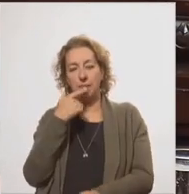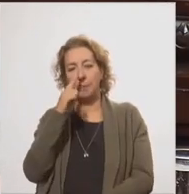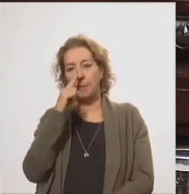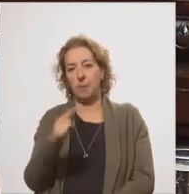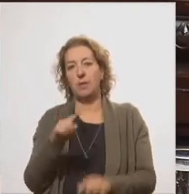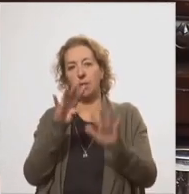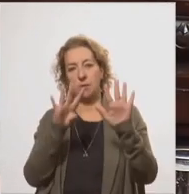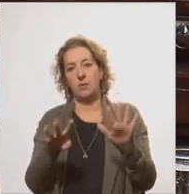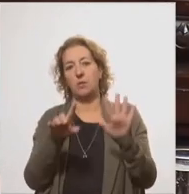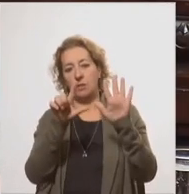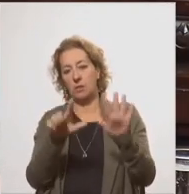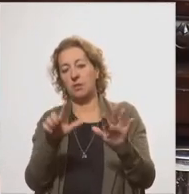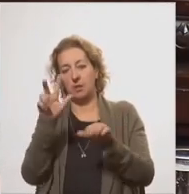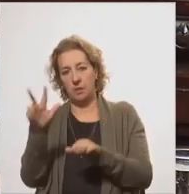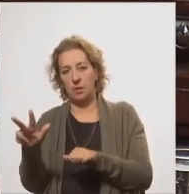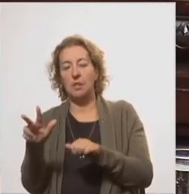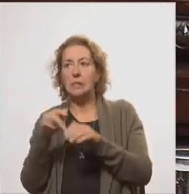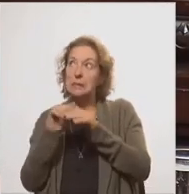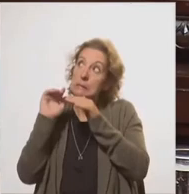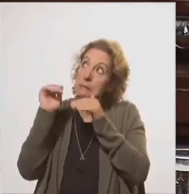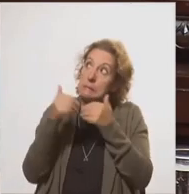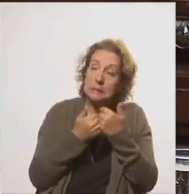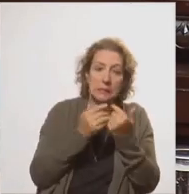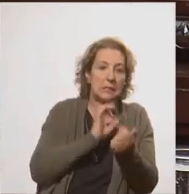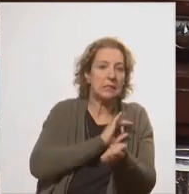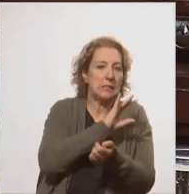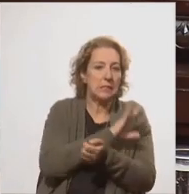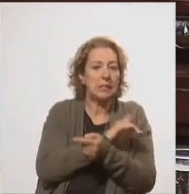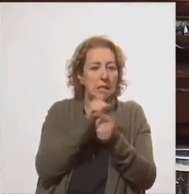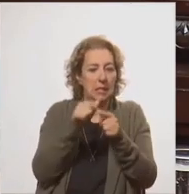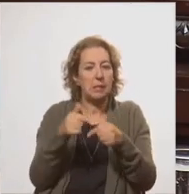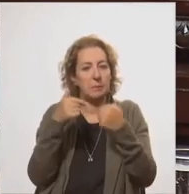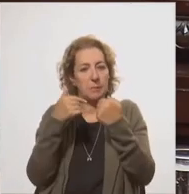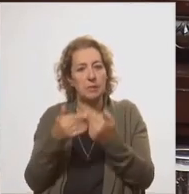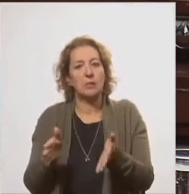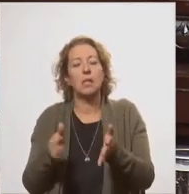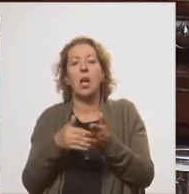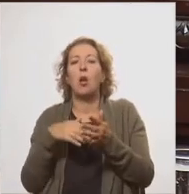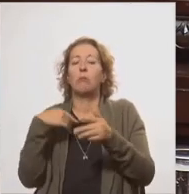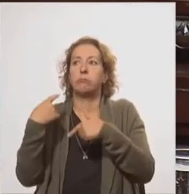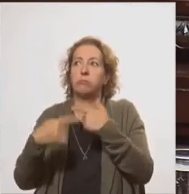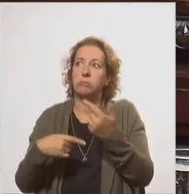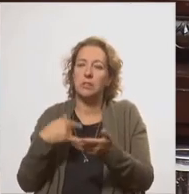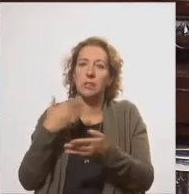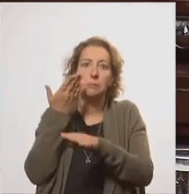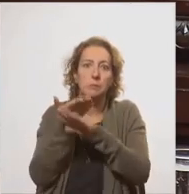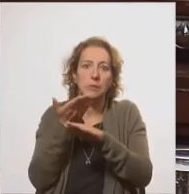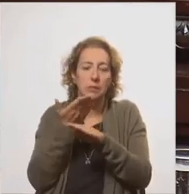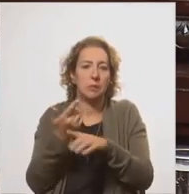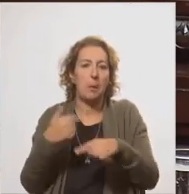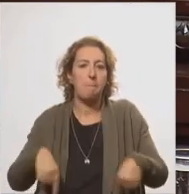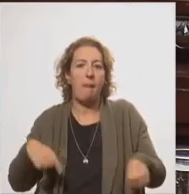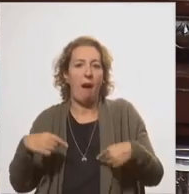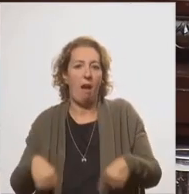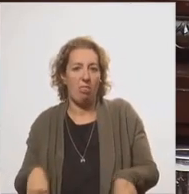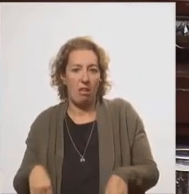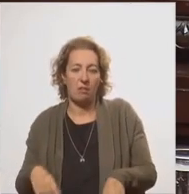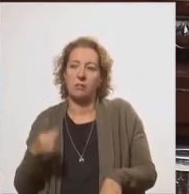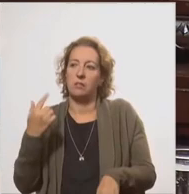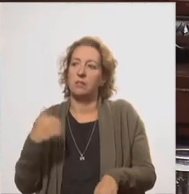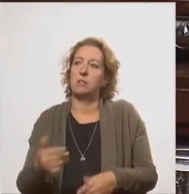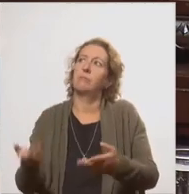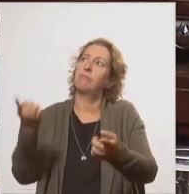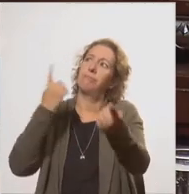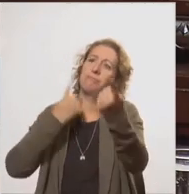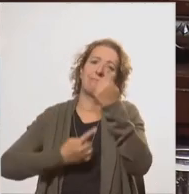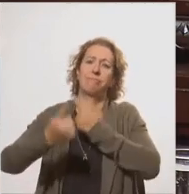1973, refugiados y exiliados en Chile comenzaron a golpear la puerta de la embajada, que en esos días recibía a una veintena